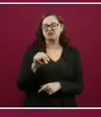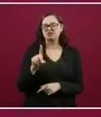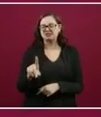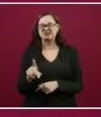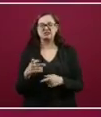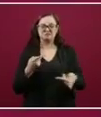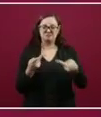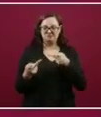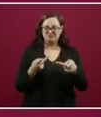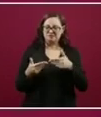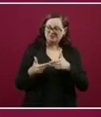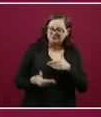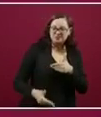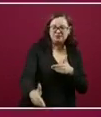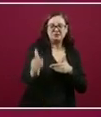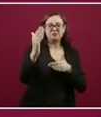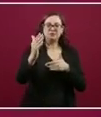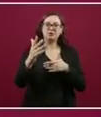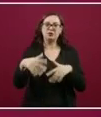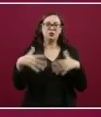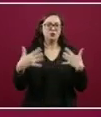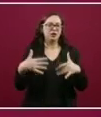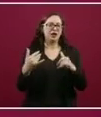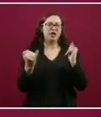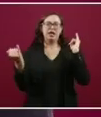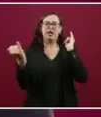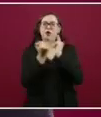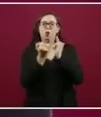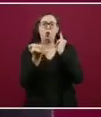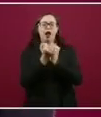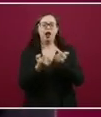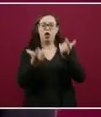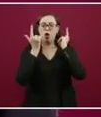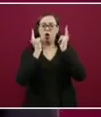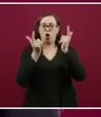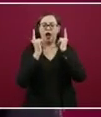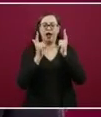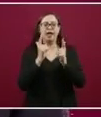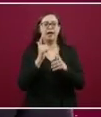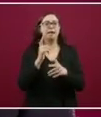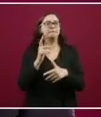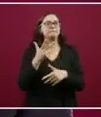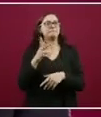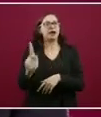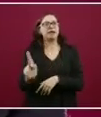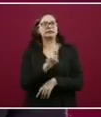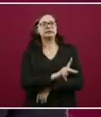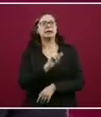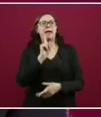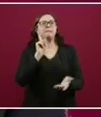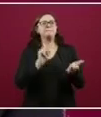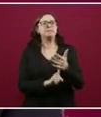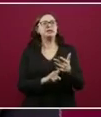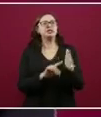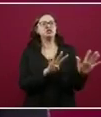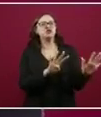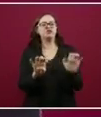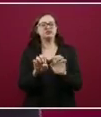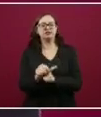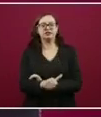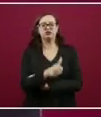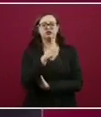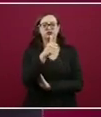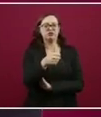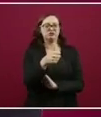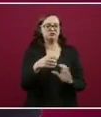el plan liberal de 1906 que hicieron los